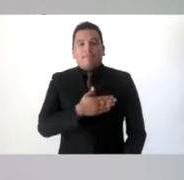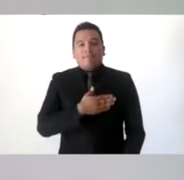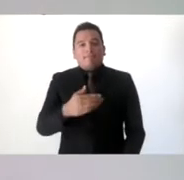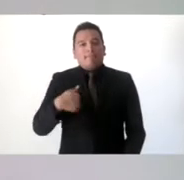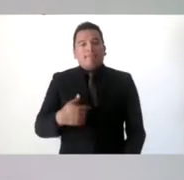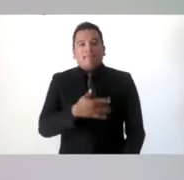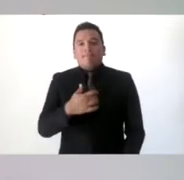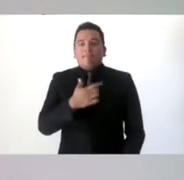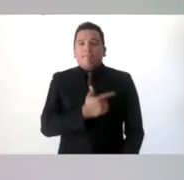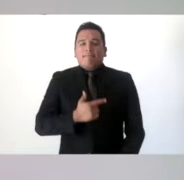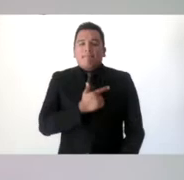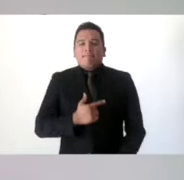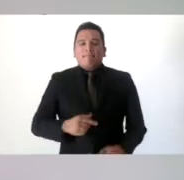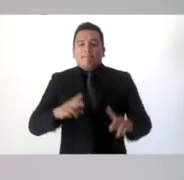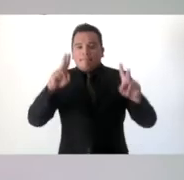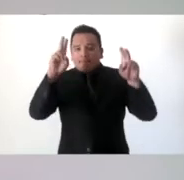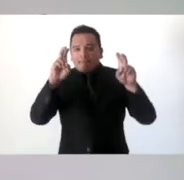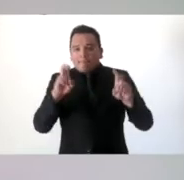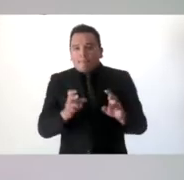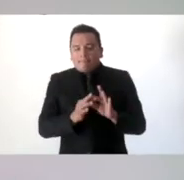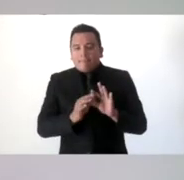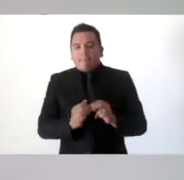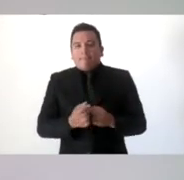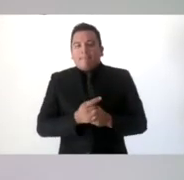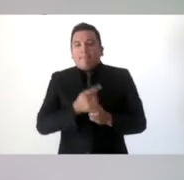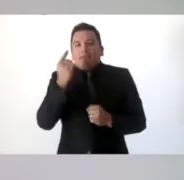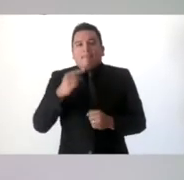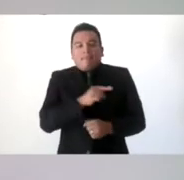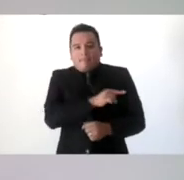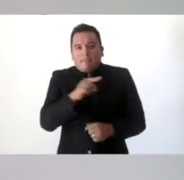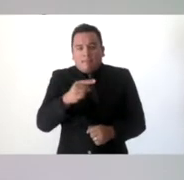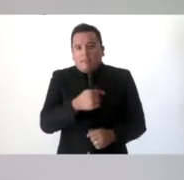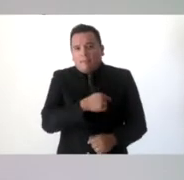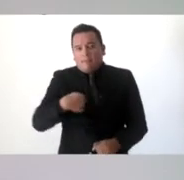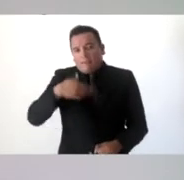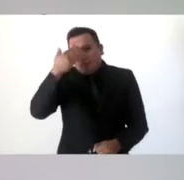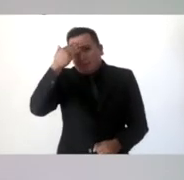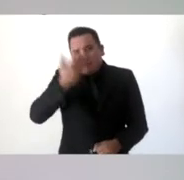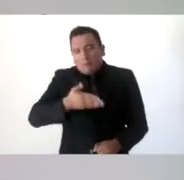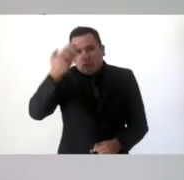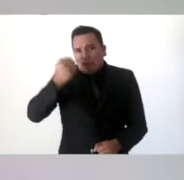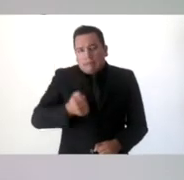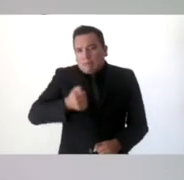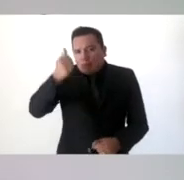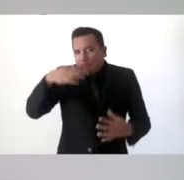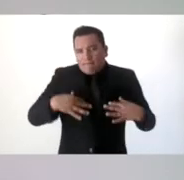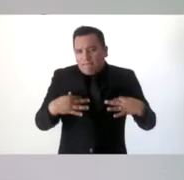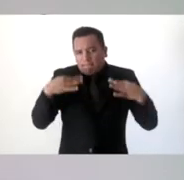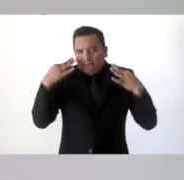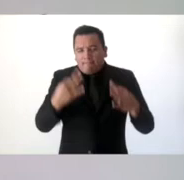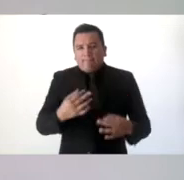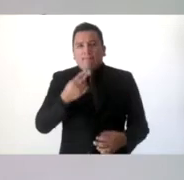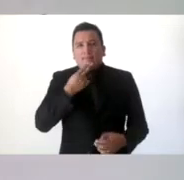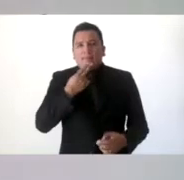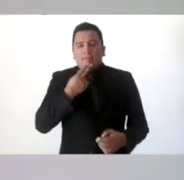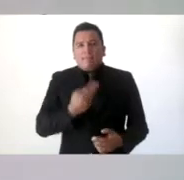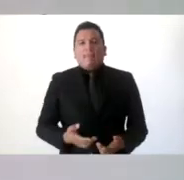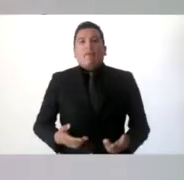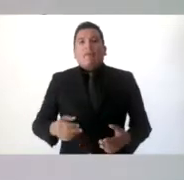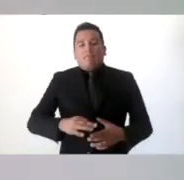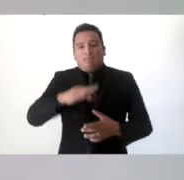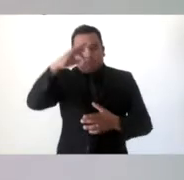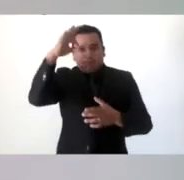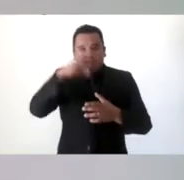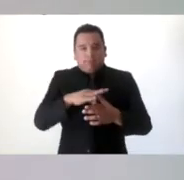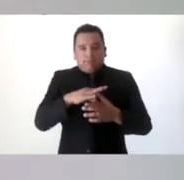tema aquí porque ustedes, como sabemos, fueron los pioneros en la utilización de mecanismos